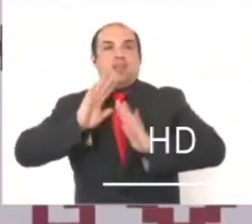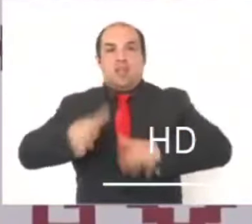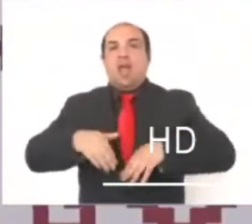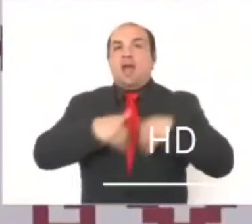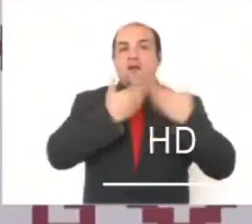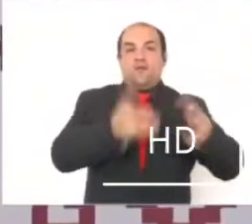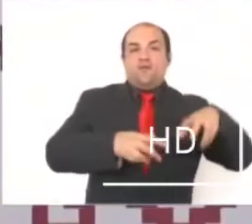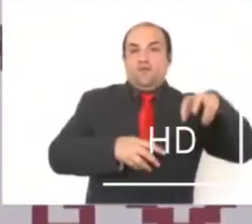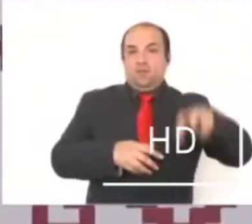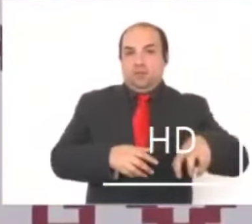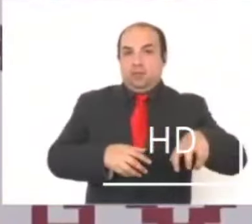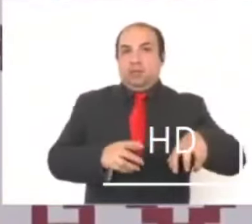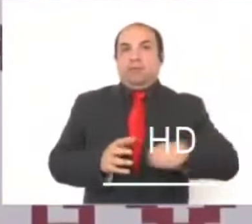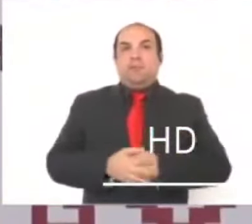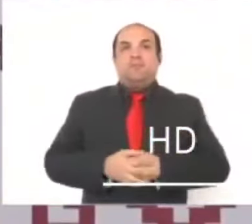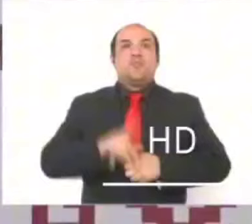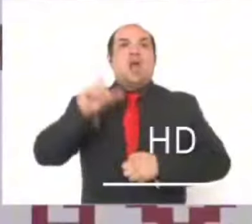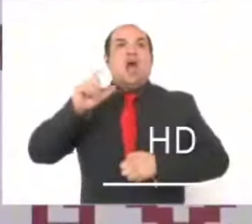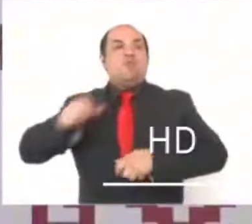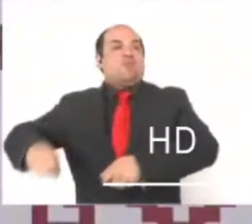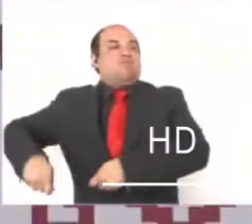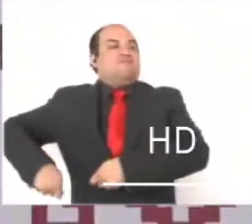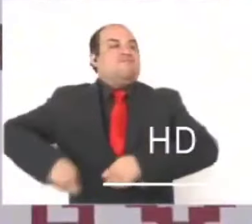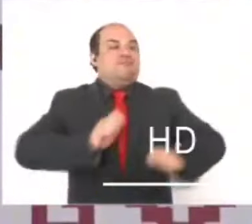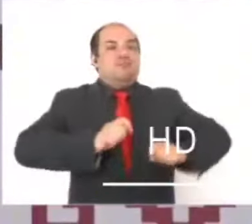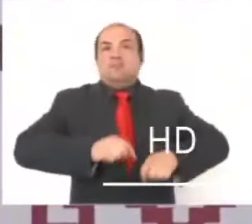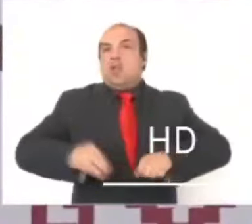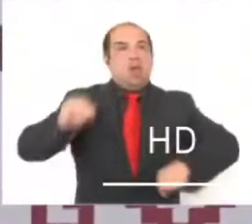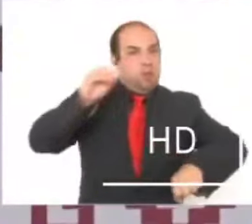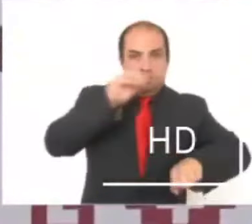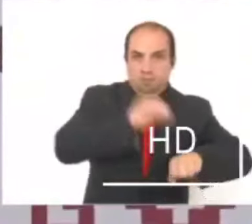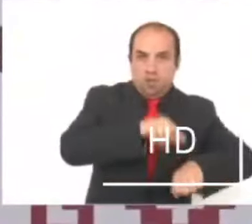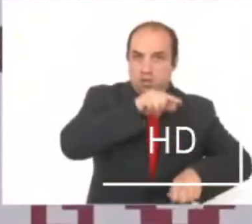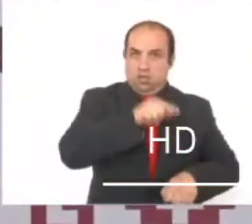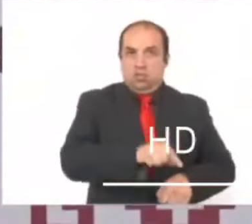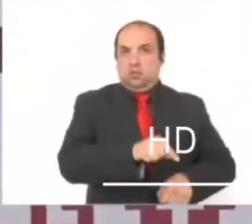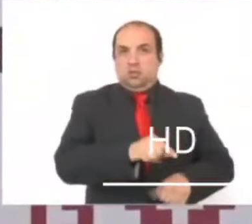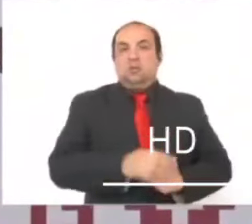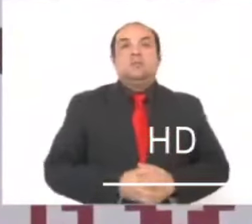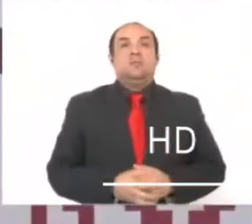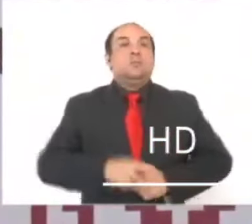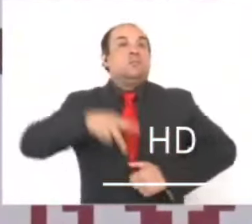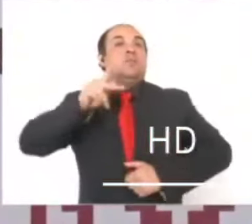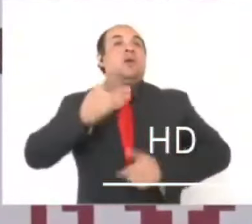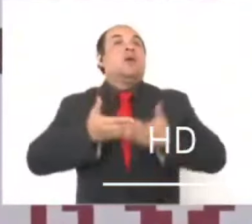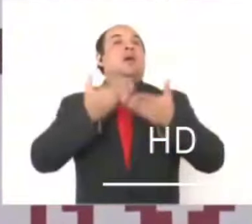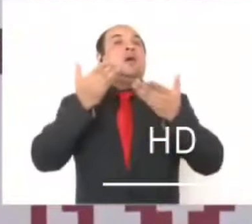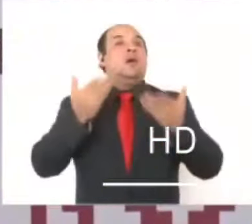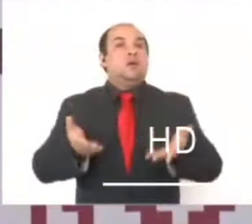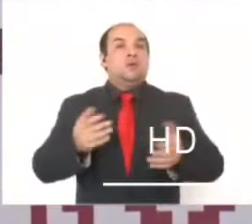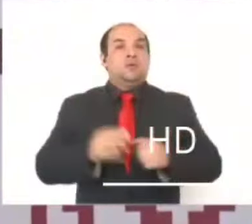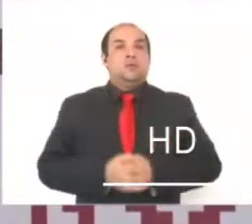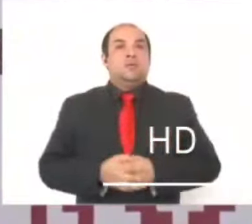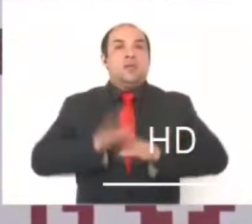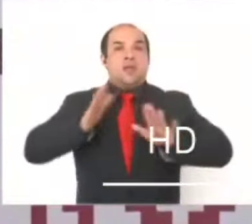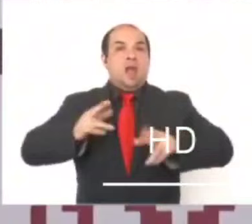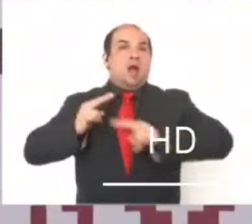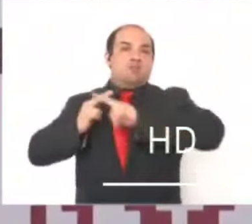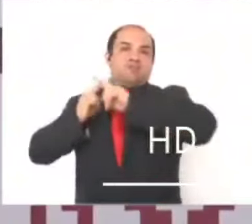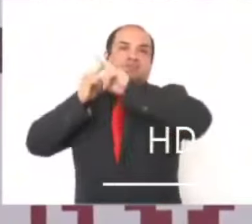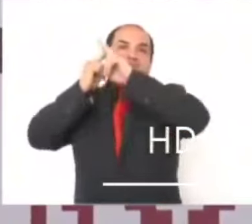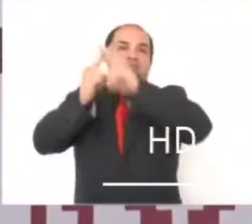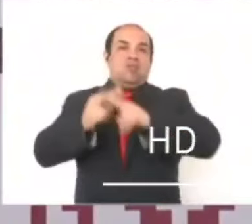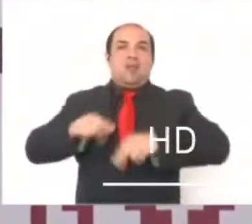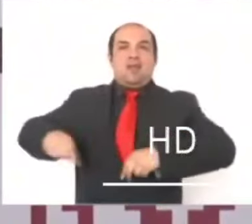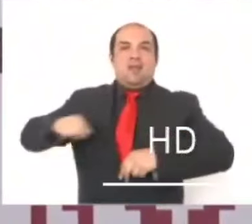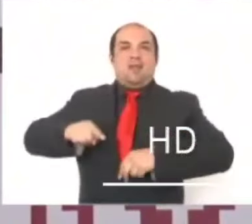afuera, tiraban agua para que ya nos instalamos ahí, pero ahora, cuando son los aniversarios,